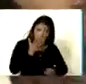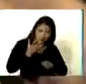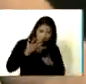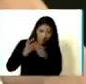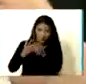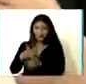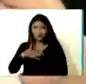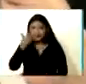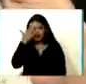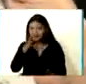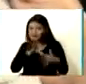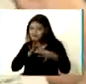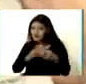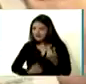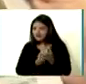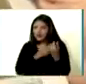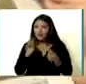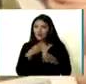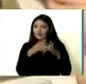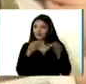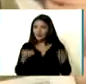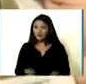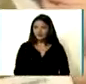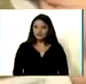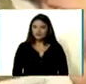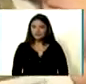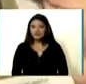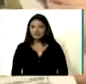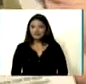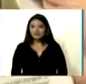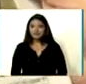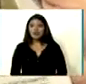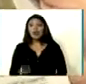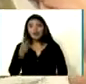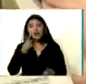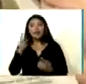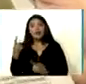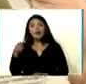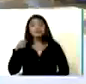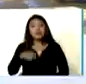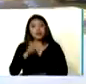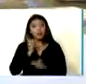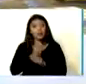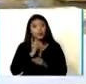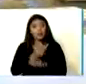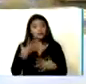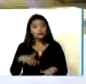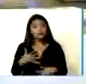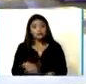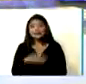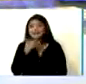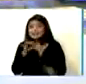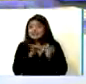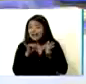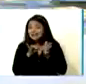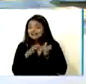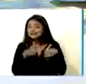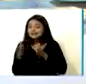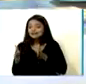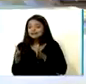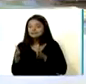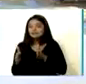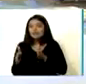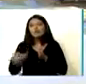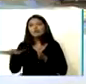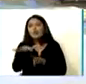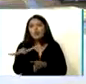está ahí con todos los esgrimistas del país. Pero es que este está realizando el campeonato nacional y estas, allí, muchachas están, uh-huh, disputando el campeonato bien cerquita de este sector. Están, uh-huh, en el